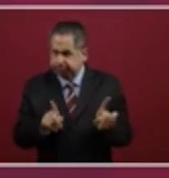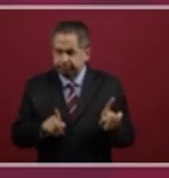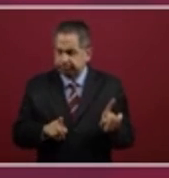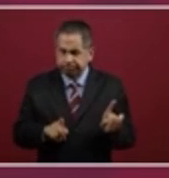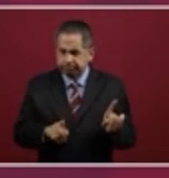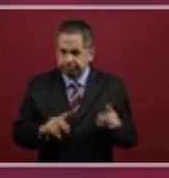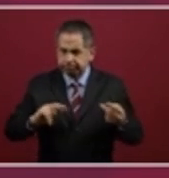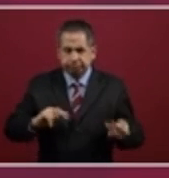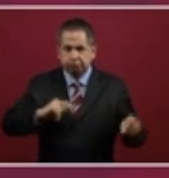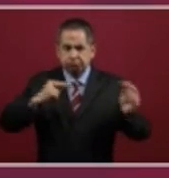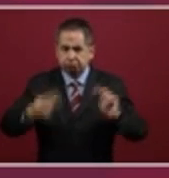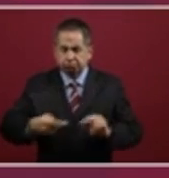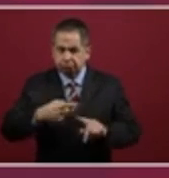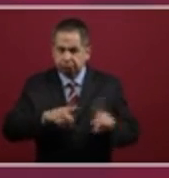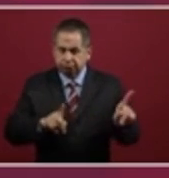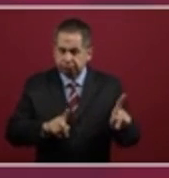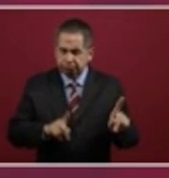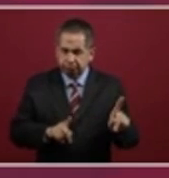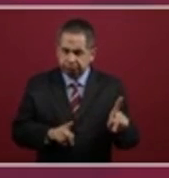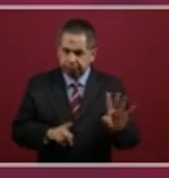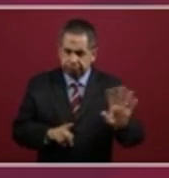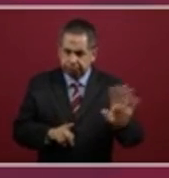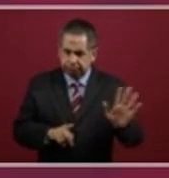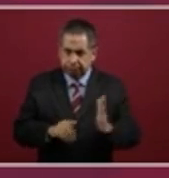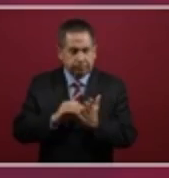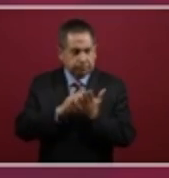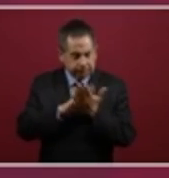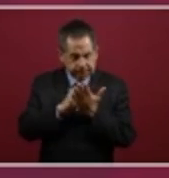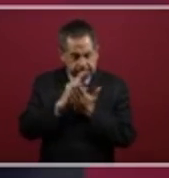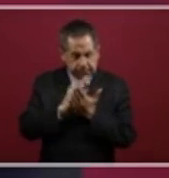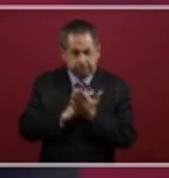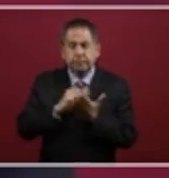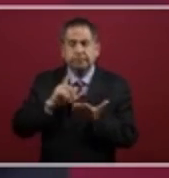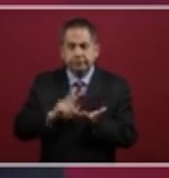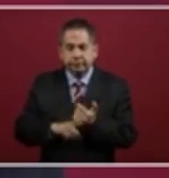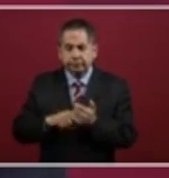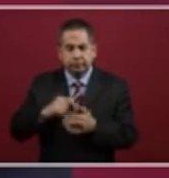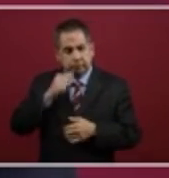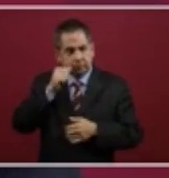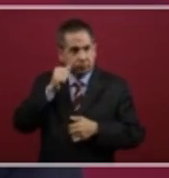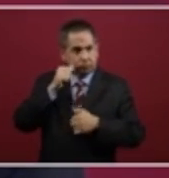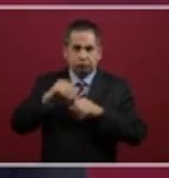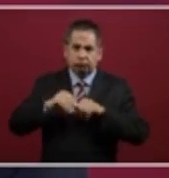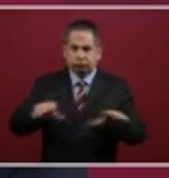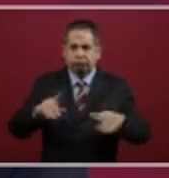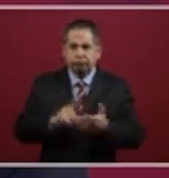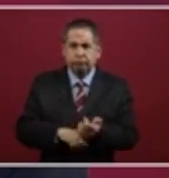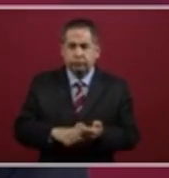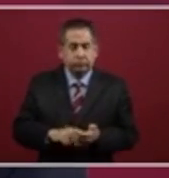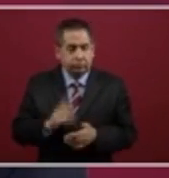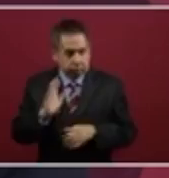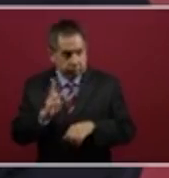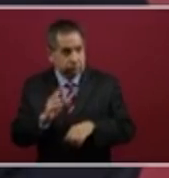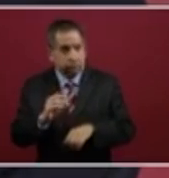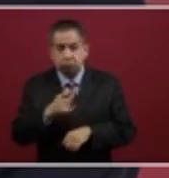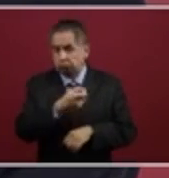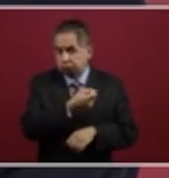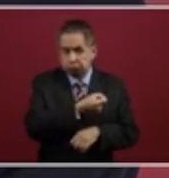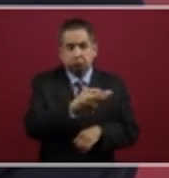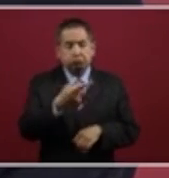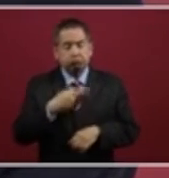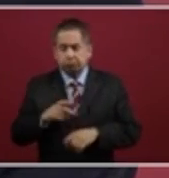Al contrario, el dato que tenemos, te dio a conocer ayer, es que ha aumentado la